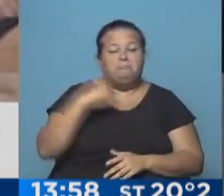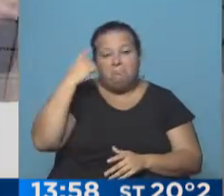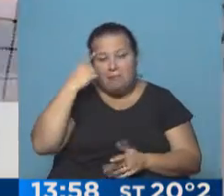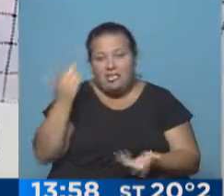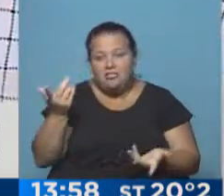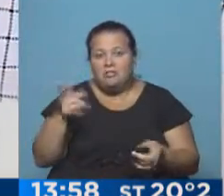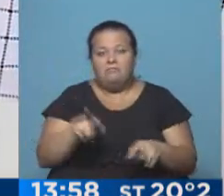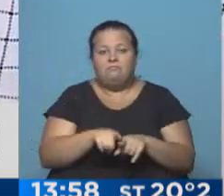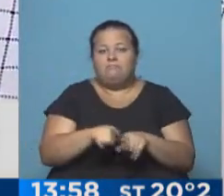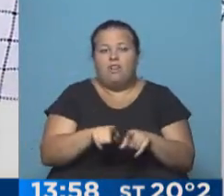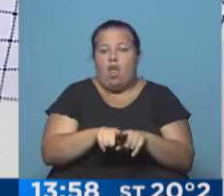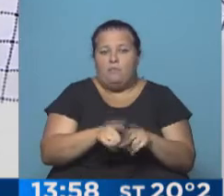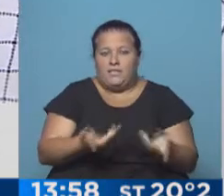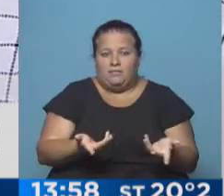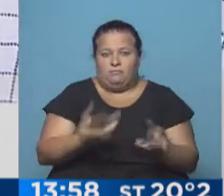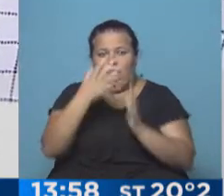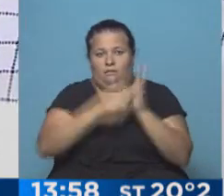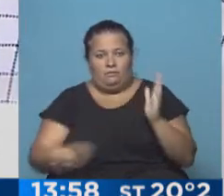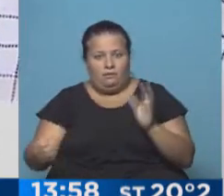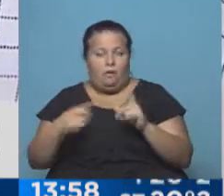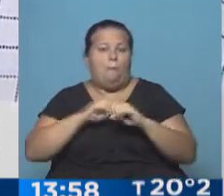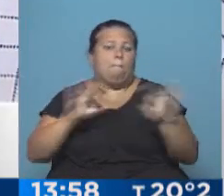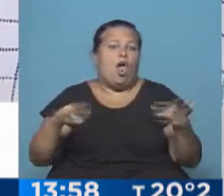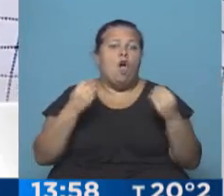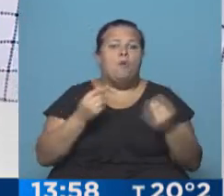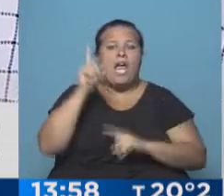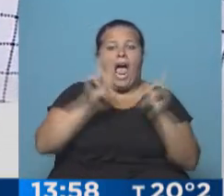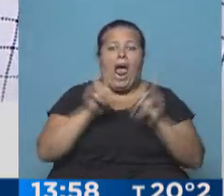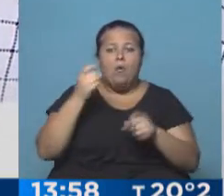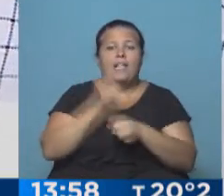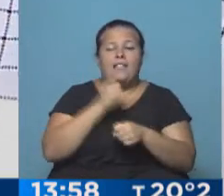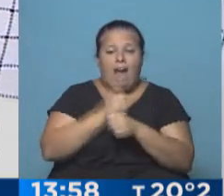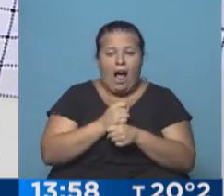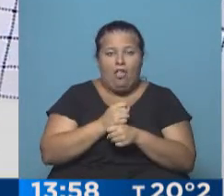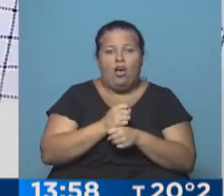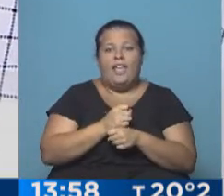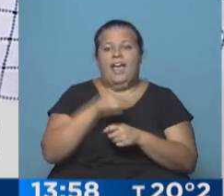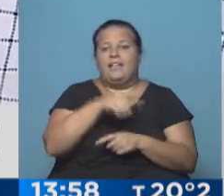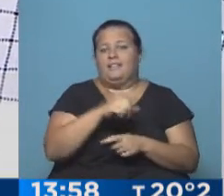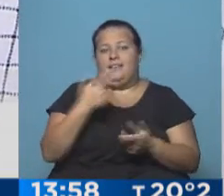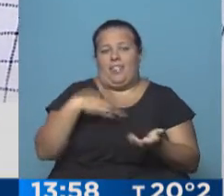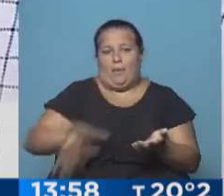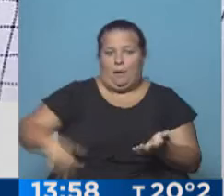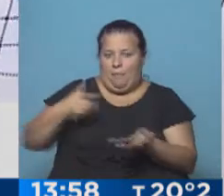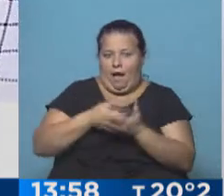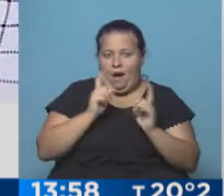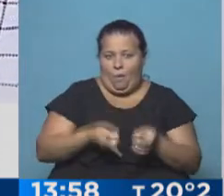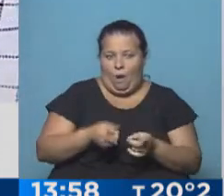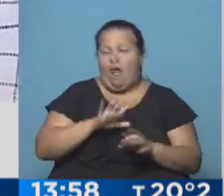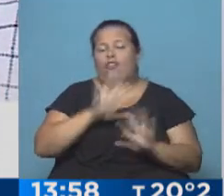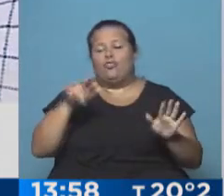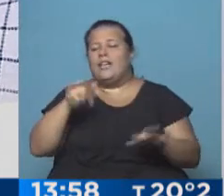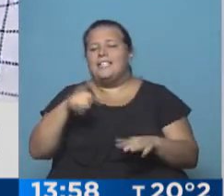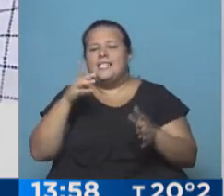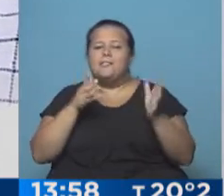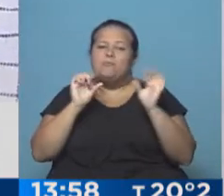vamos a estar en la misma situación o peor todavía porque hay algunos trabajadores que lo van a tener que pagar así que creo que es